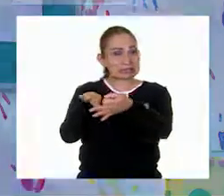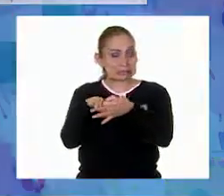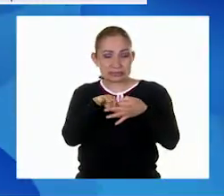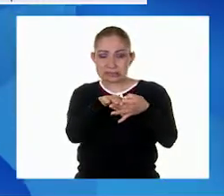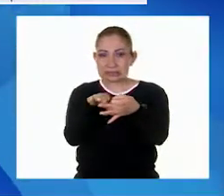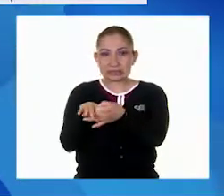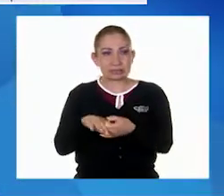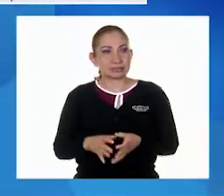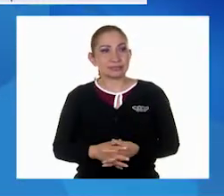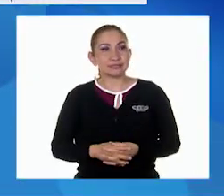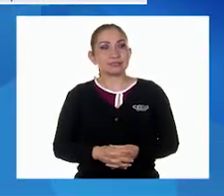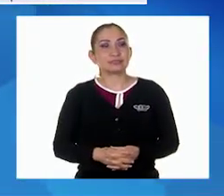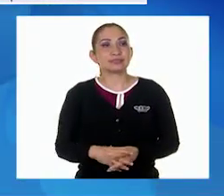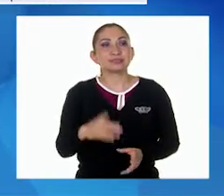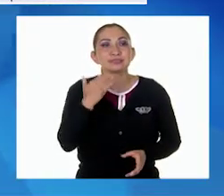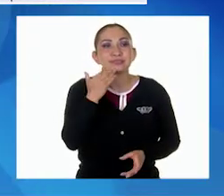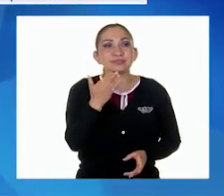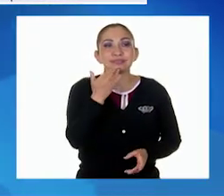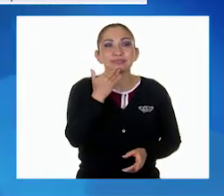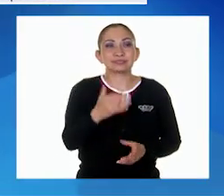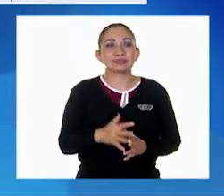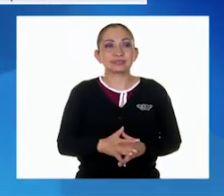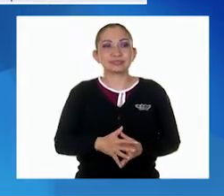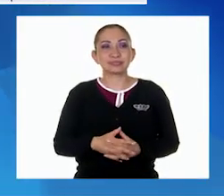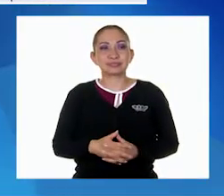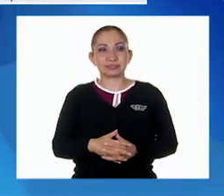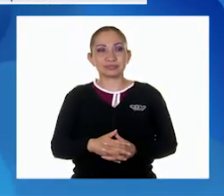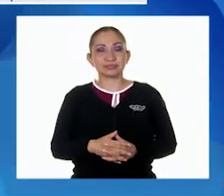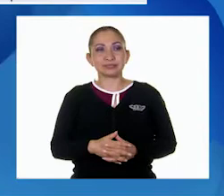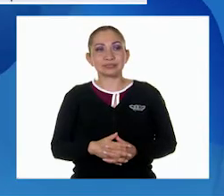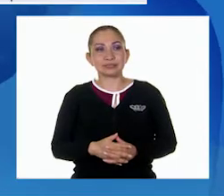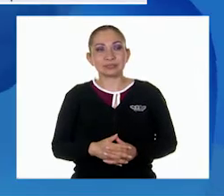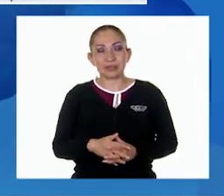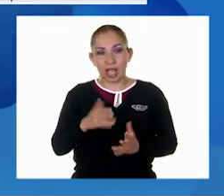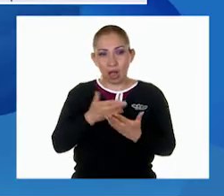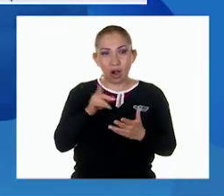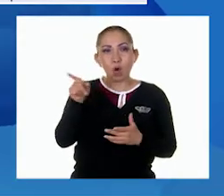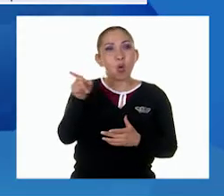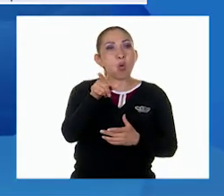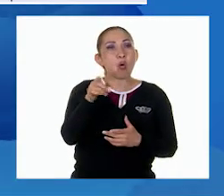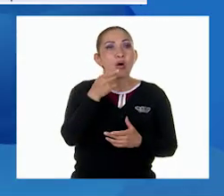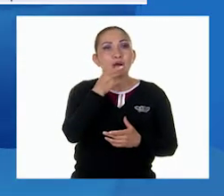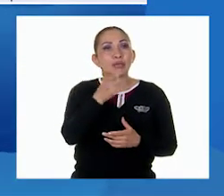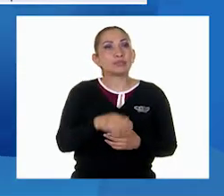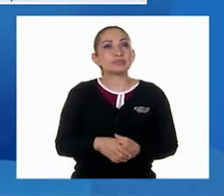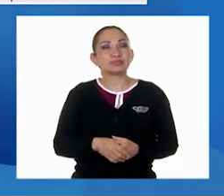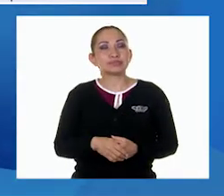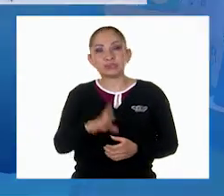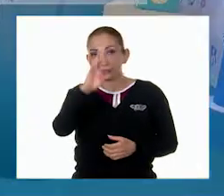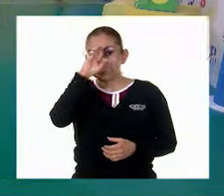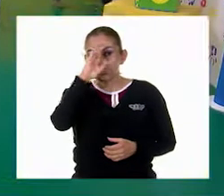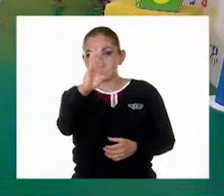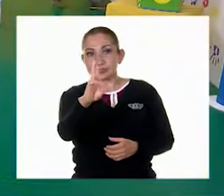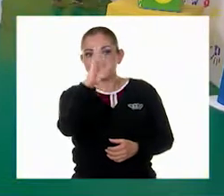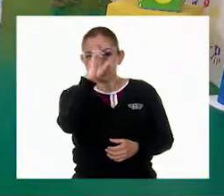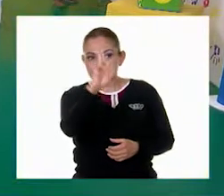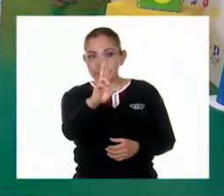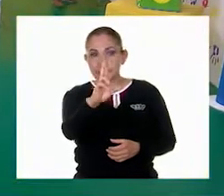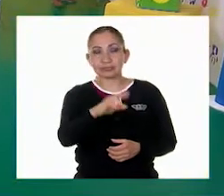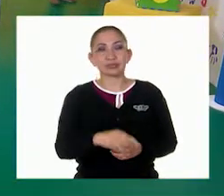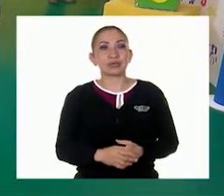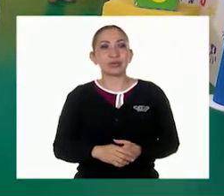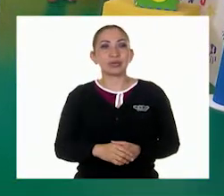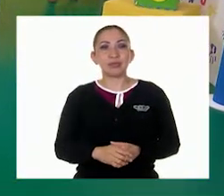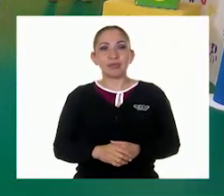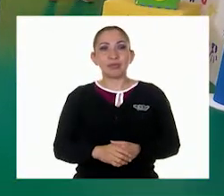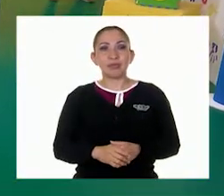cerca. ¡Ay, muy bien, Eric! Niñas y niños, les toca a ustedes y Eric les va a ayudar. ¿Cuál sigue? Respetar, Gloria. Respetar.